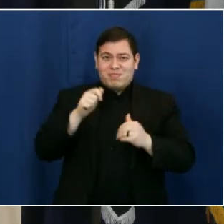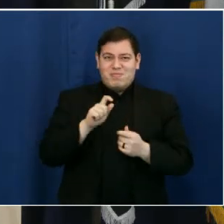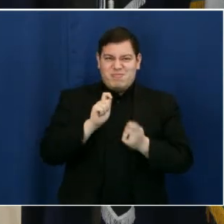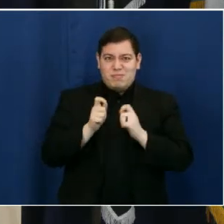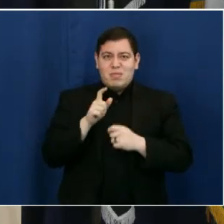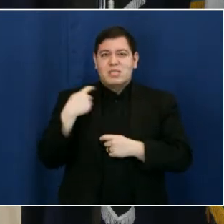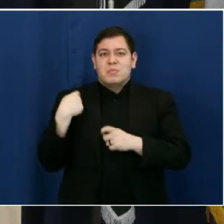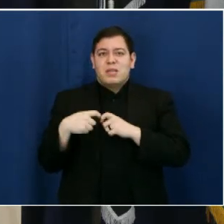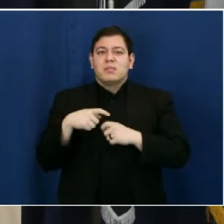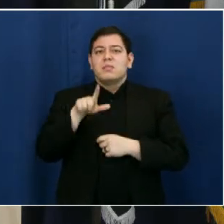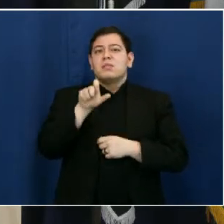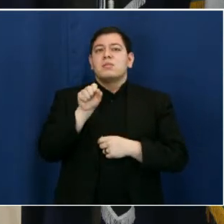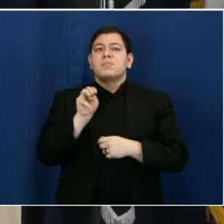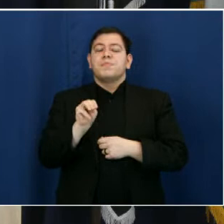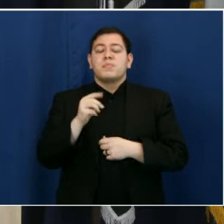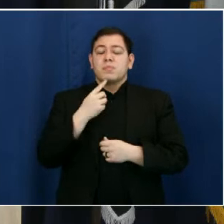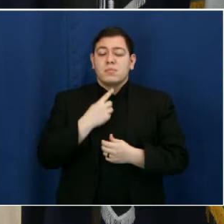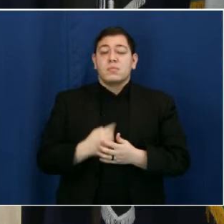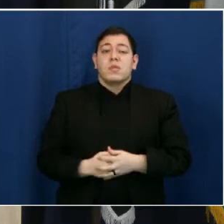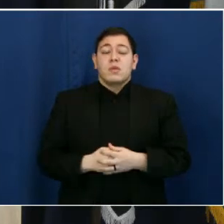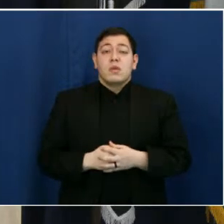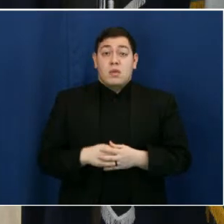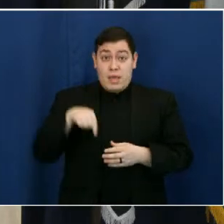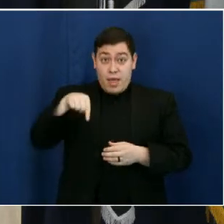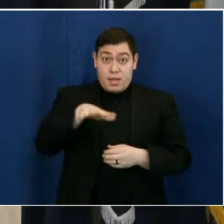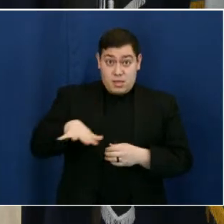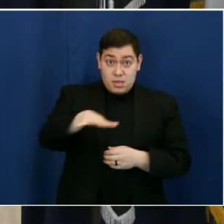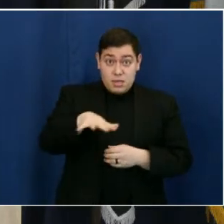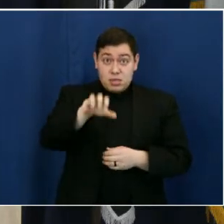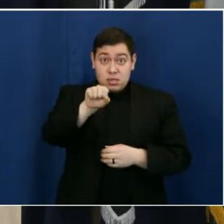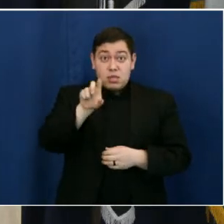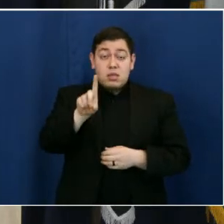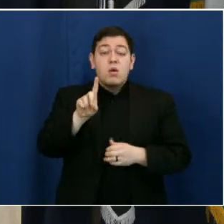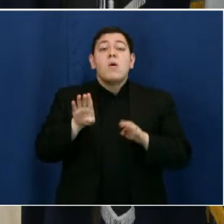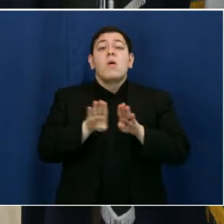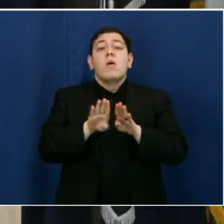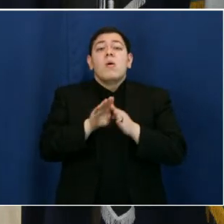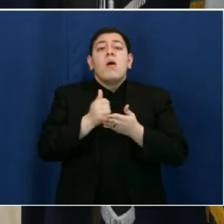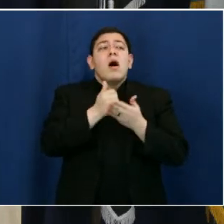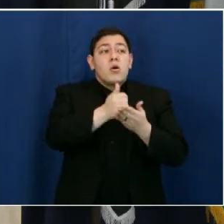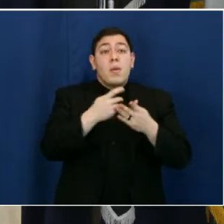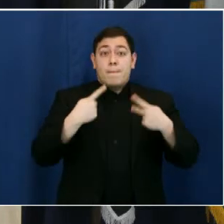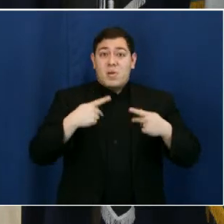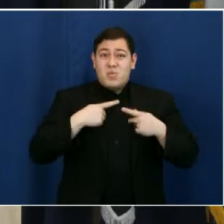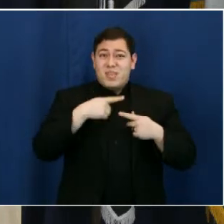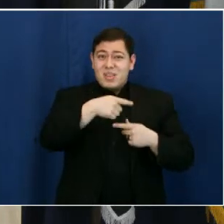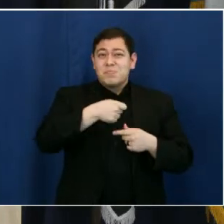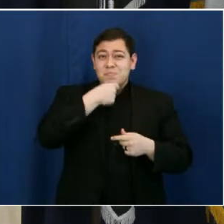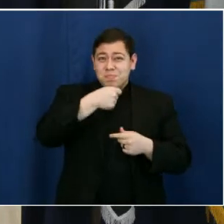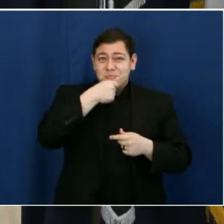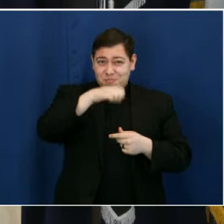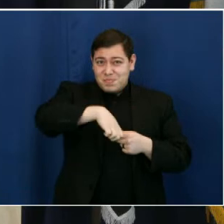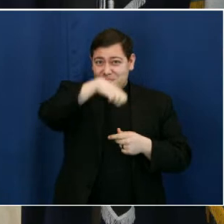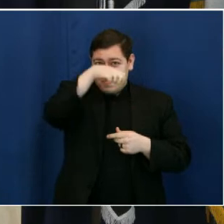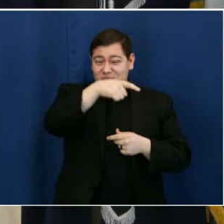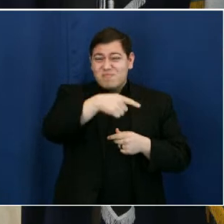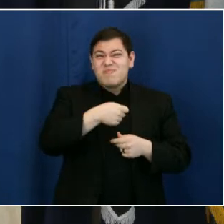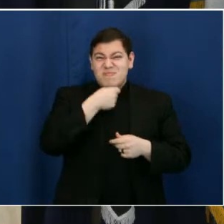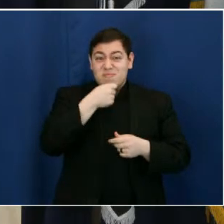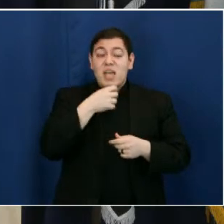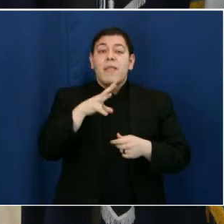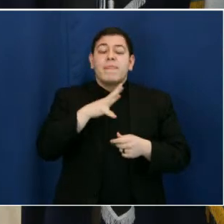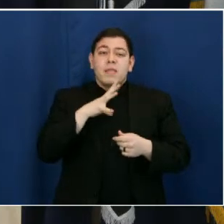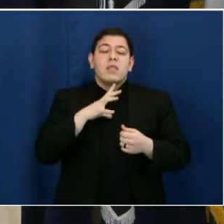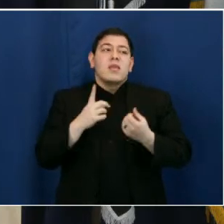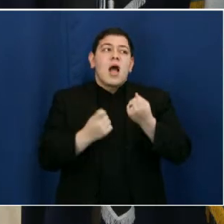sobre qué estamos haciendo en el condado de San Diego para ayudarle a las personas de tercera edad que de alguna manera están teniendo